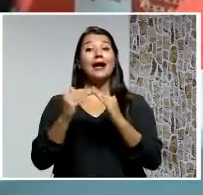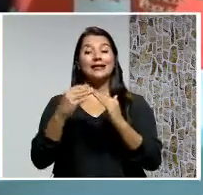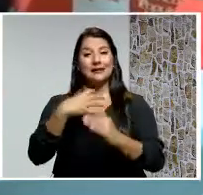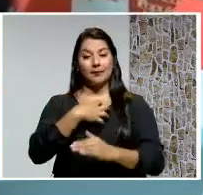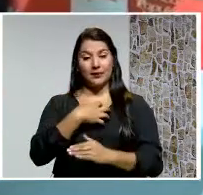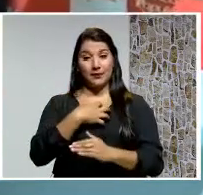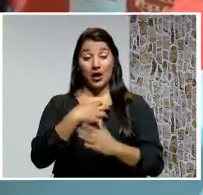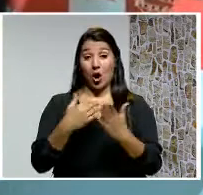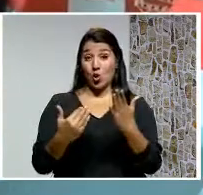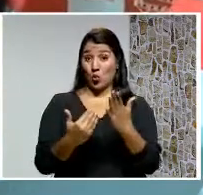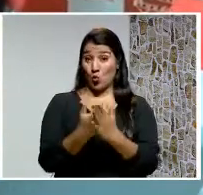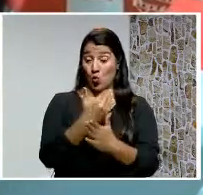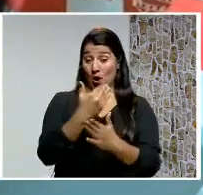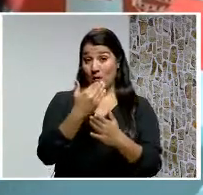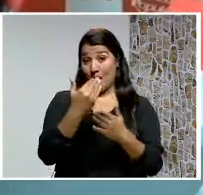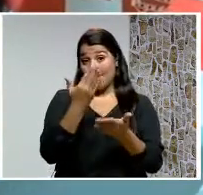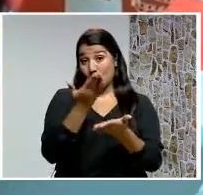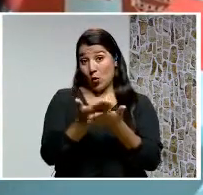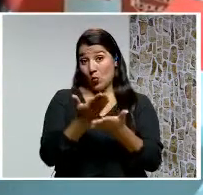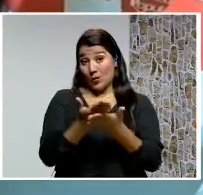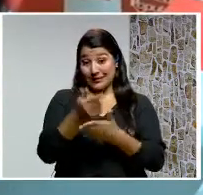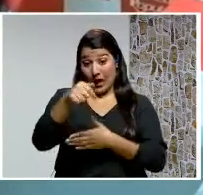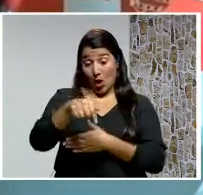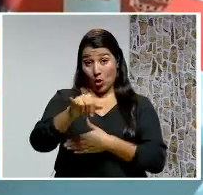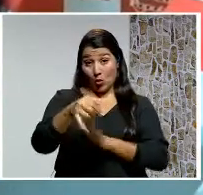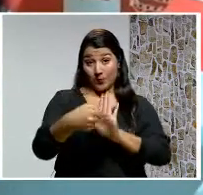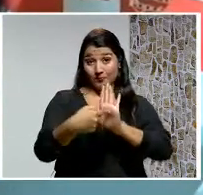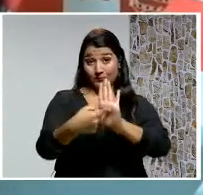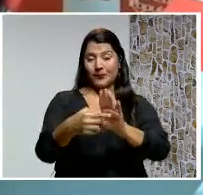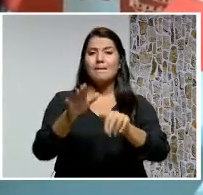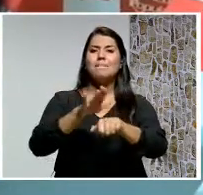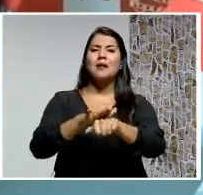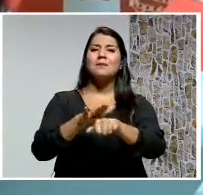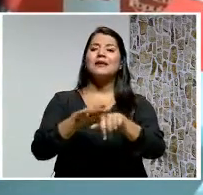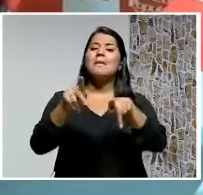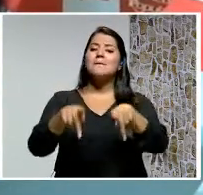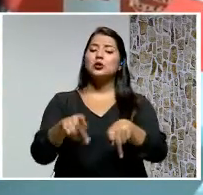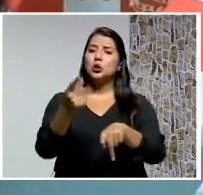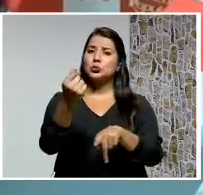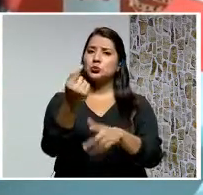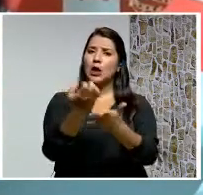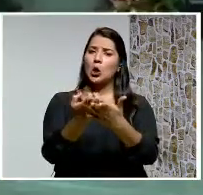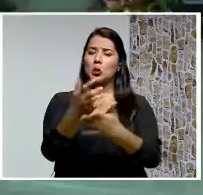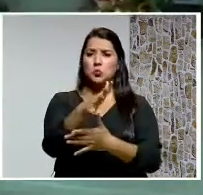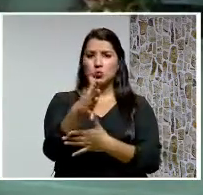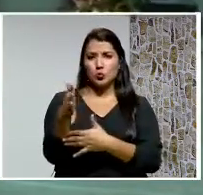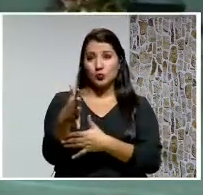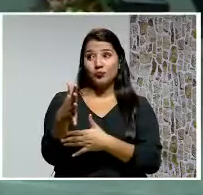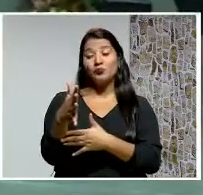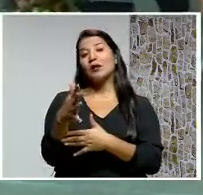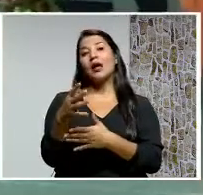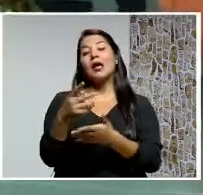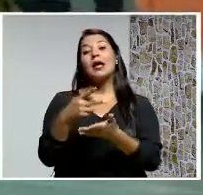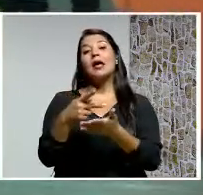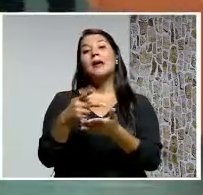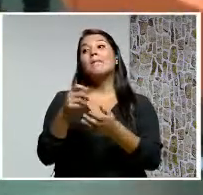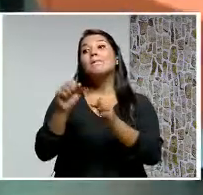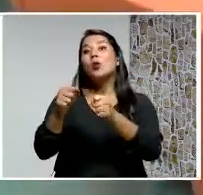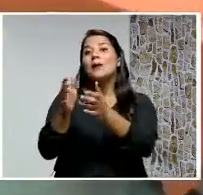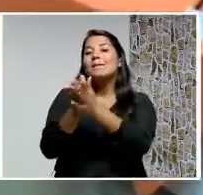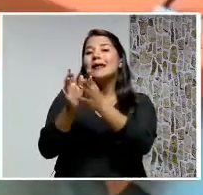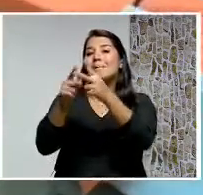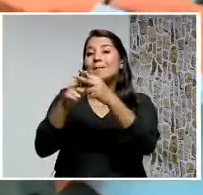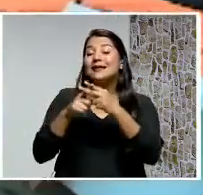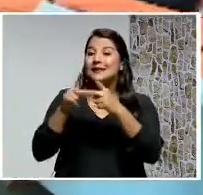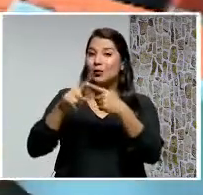Un nuevo producto que se anunció este jueves permitirá a las familias de clase media financiar hasta un 90% del valor de la vivienda con